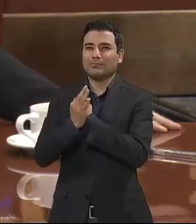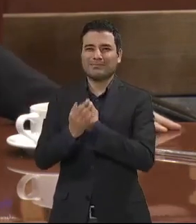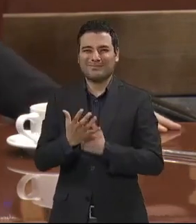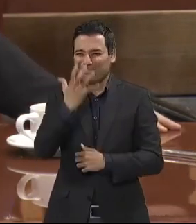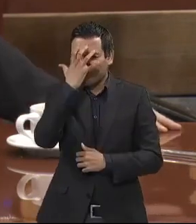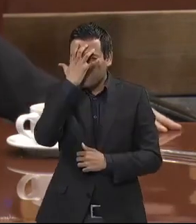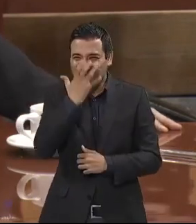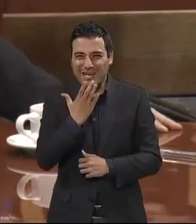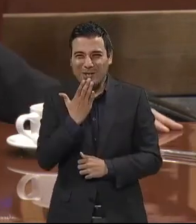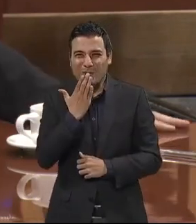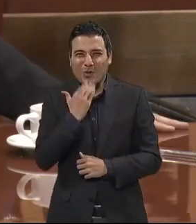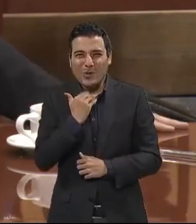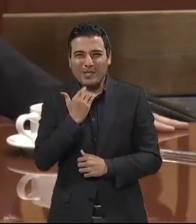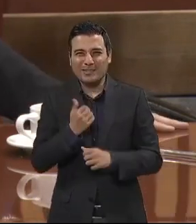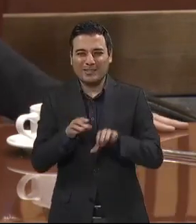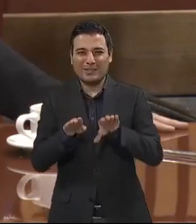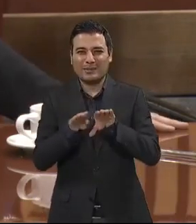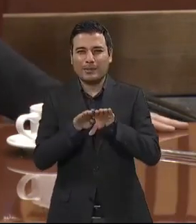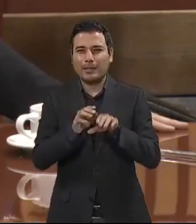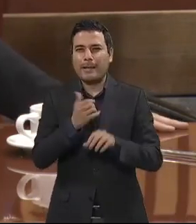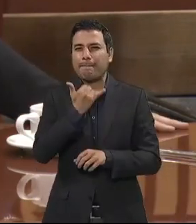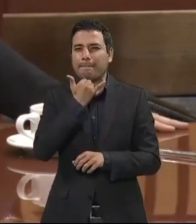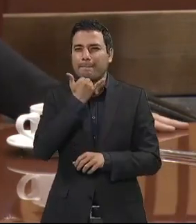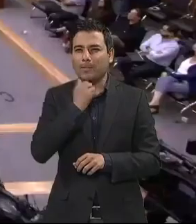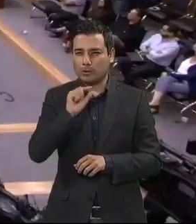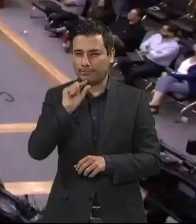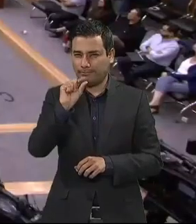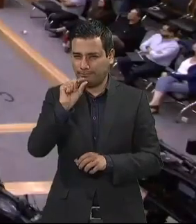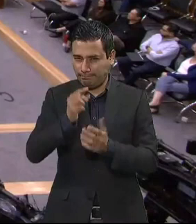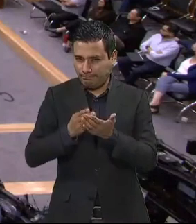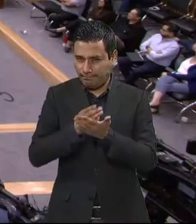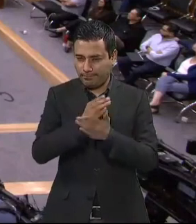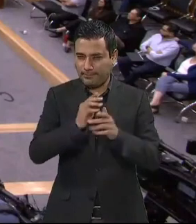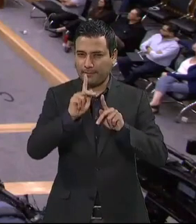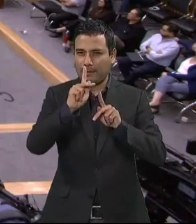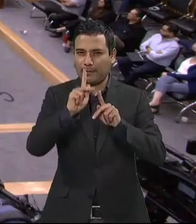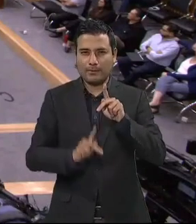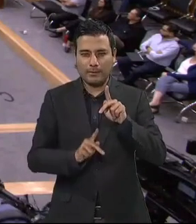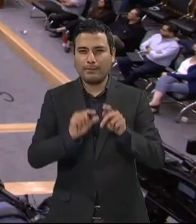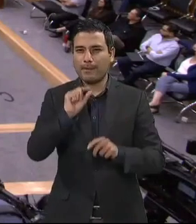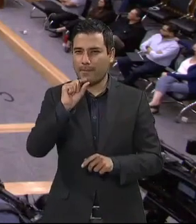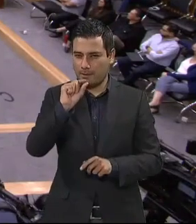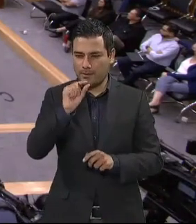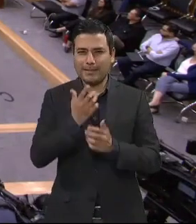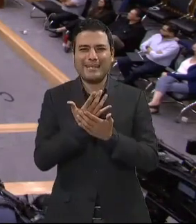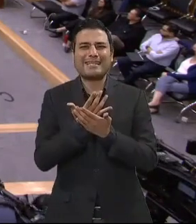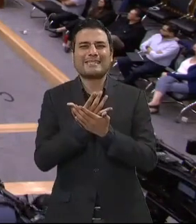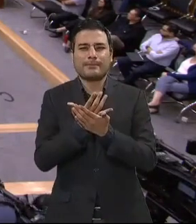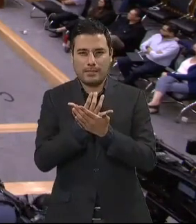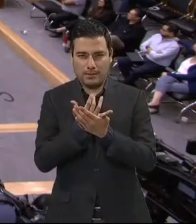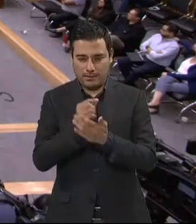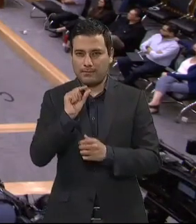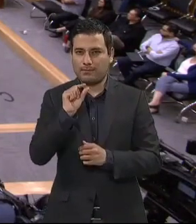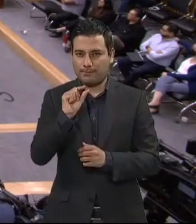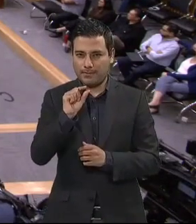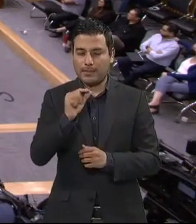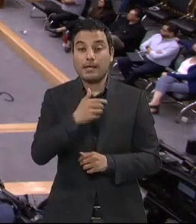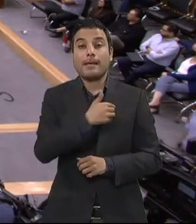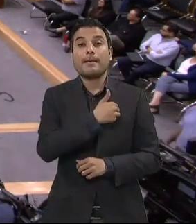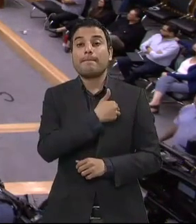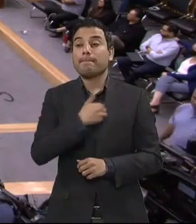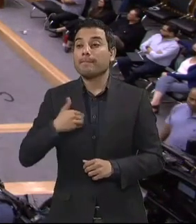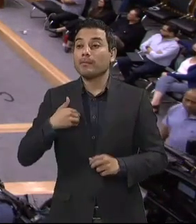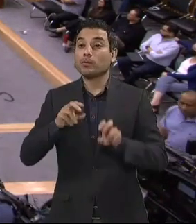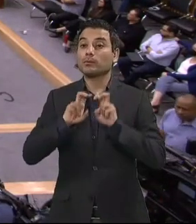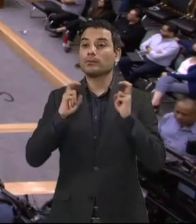¡Sinvergüenzas! Cuando la reforma de 2014… Perdón, le voy a interrumpir para pedirle a los… Discúlpeme, diputada, para pedir… Sí, no, pero es que para pedirle a los integrantes del